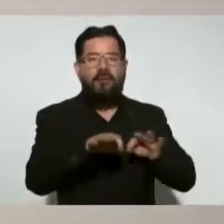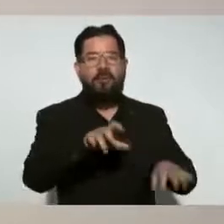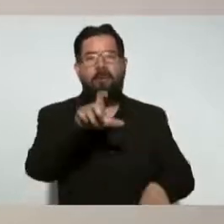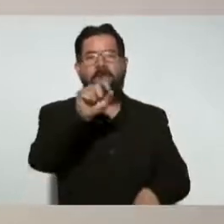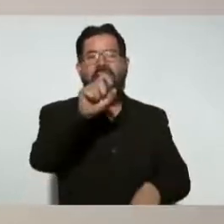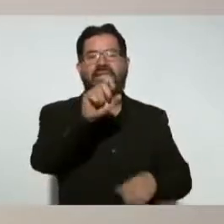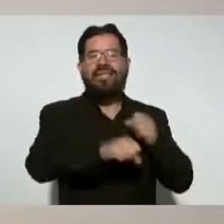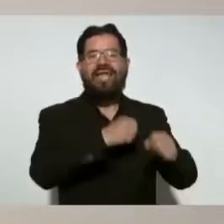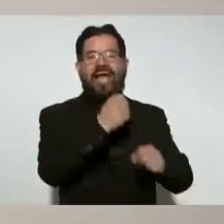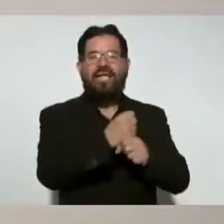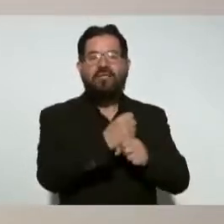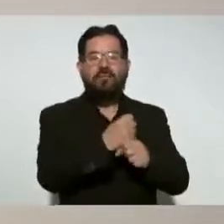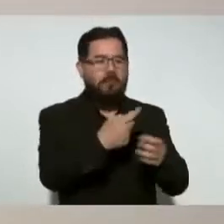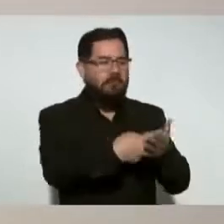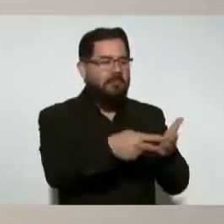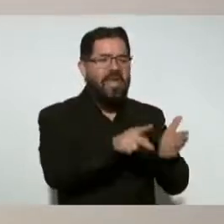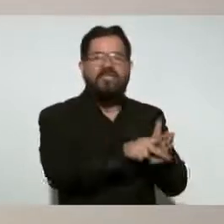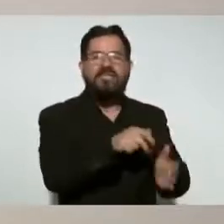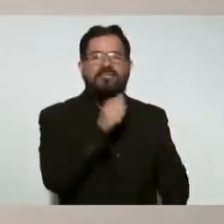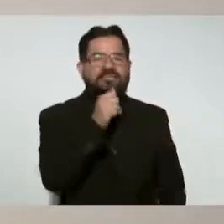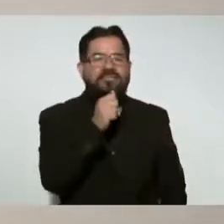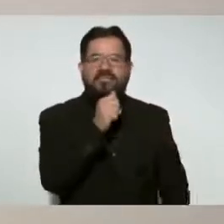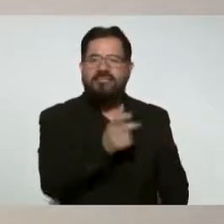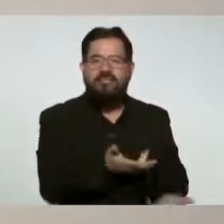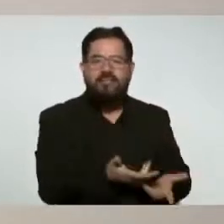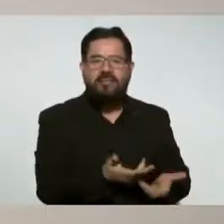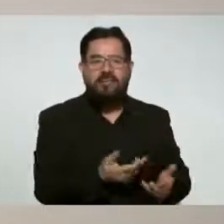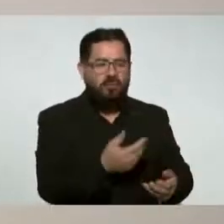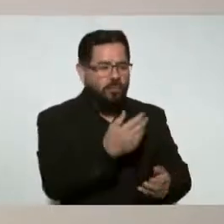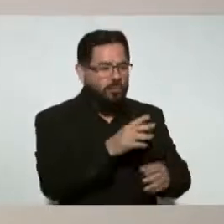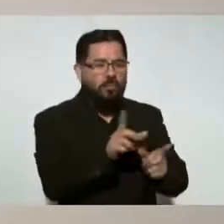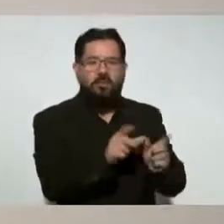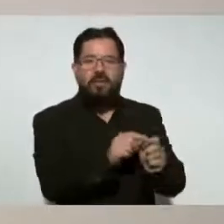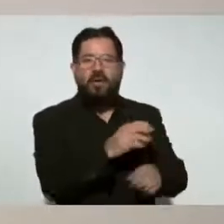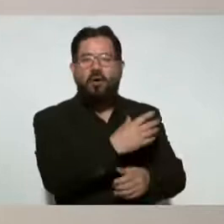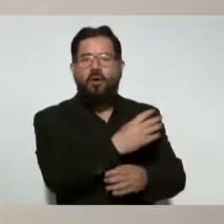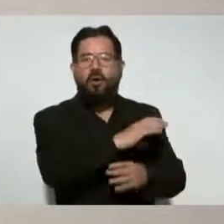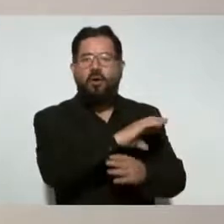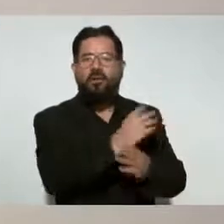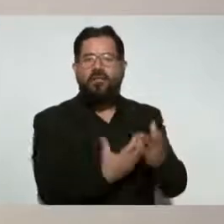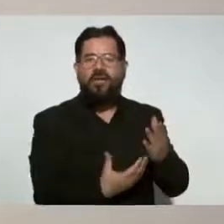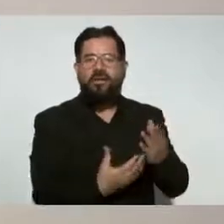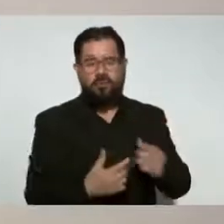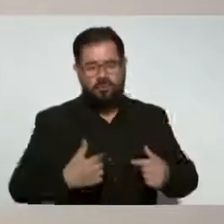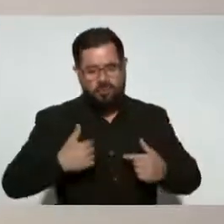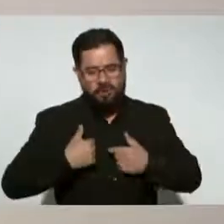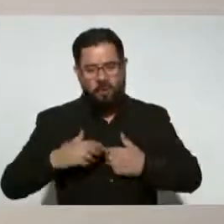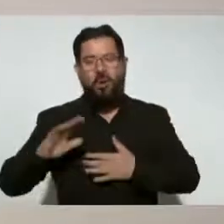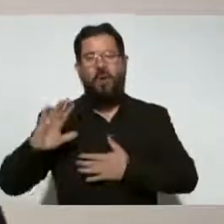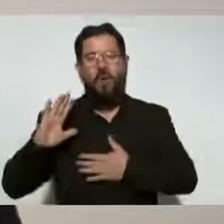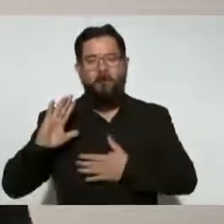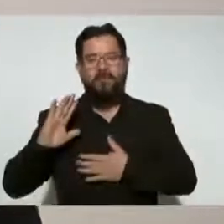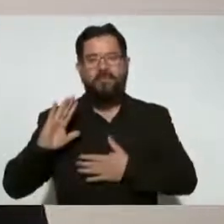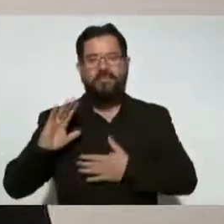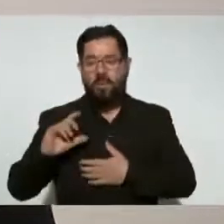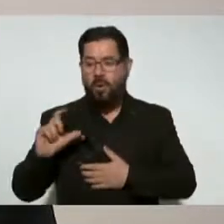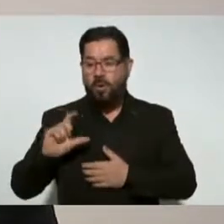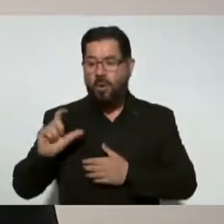por contrato. Hicimos el compromiso de que al final del sexenio tienen que quedar